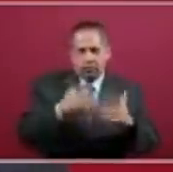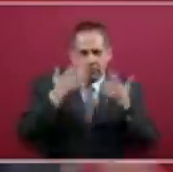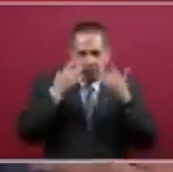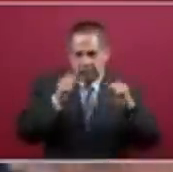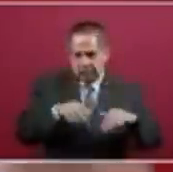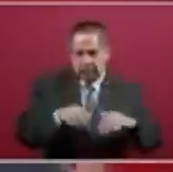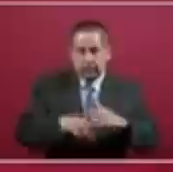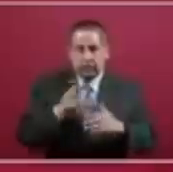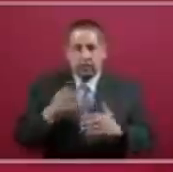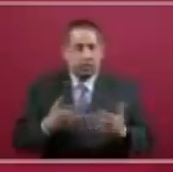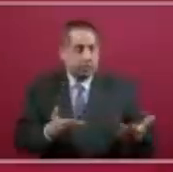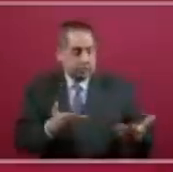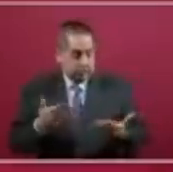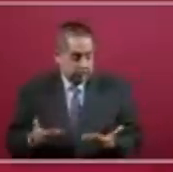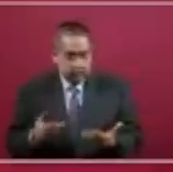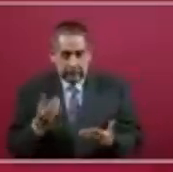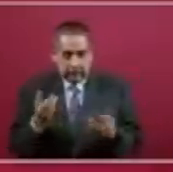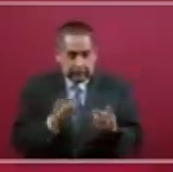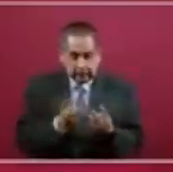Entonces me presentaron